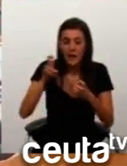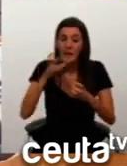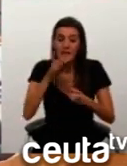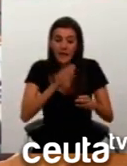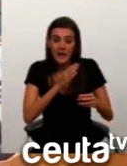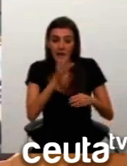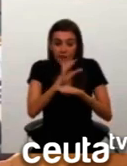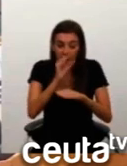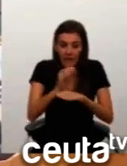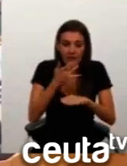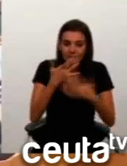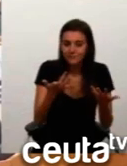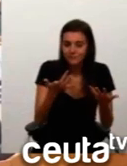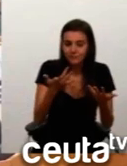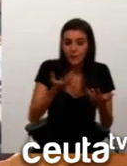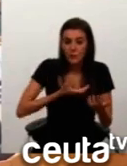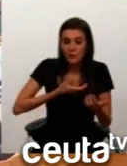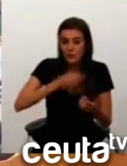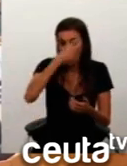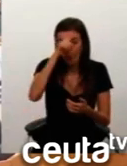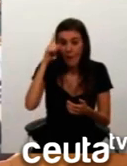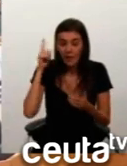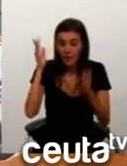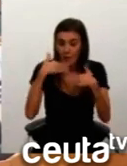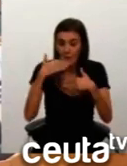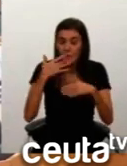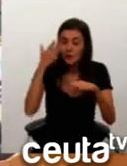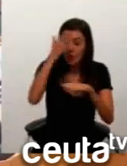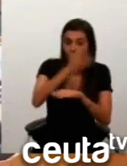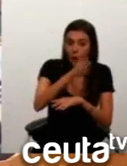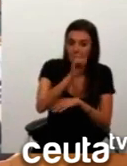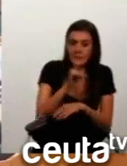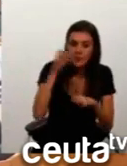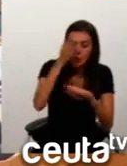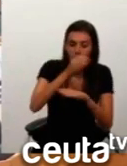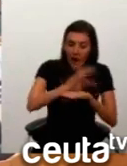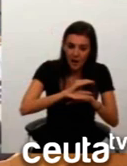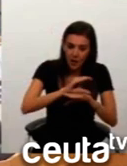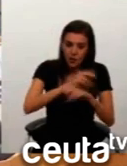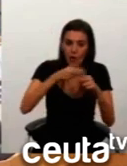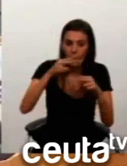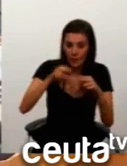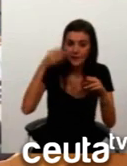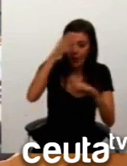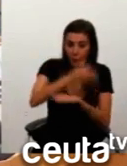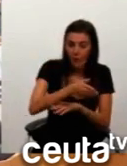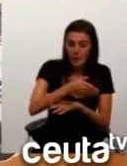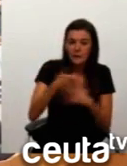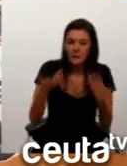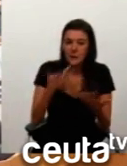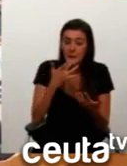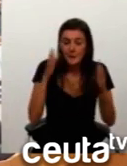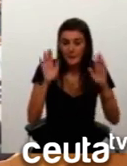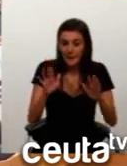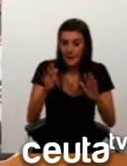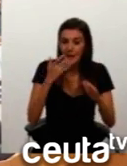está el Ayuntamiento de Madrid. Porque yo sí voy al Consejo de Política Fiscal y Financiera y, sin